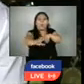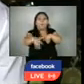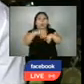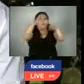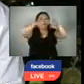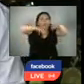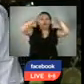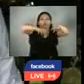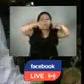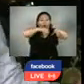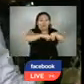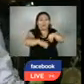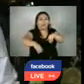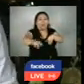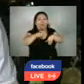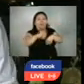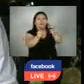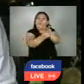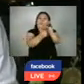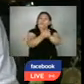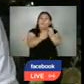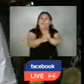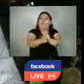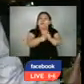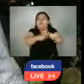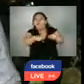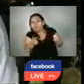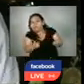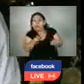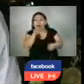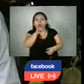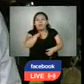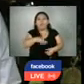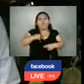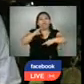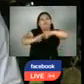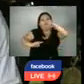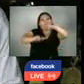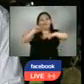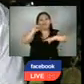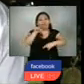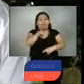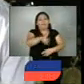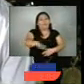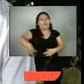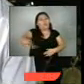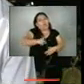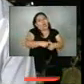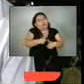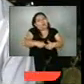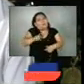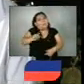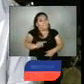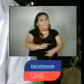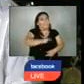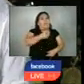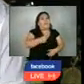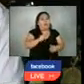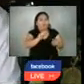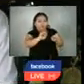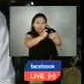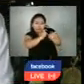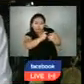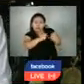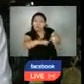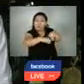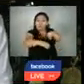que están en esta zona, que interferían parte de la zona donde se va a construir el paso a desnivel. Entonces hemos empezado con estas tareas para